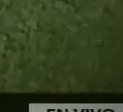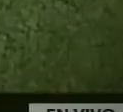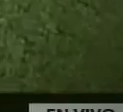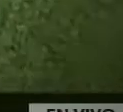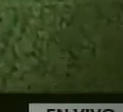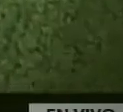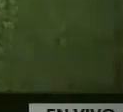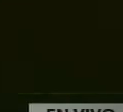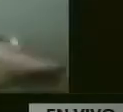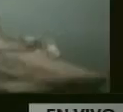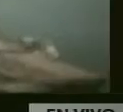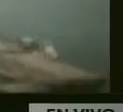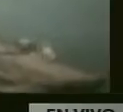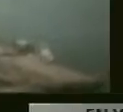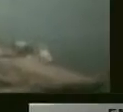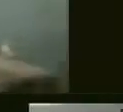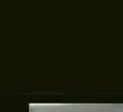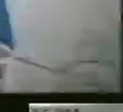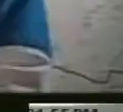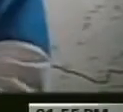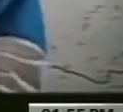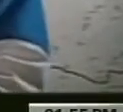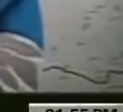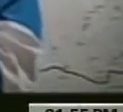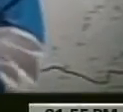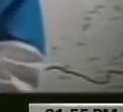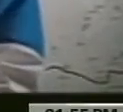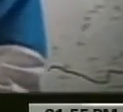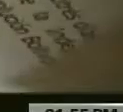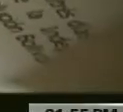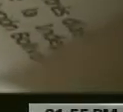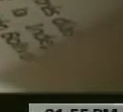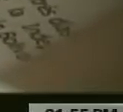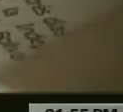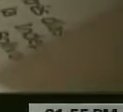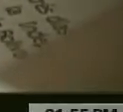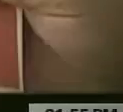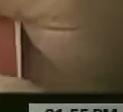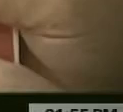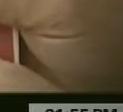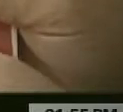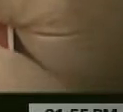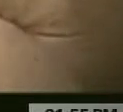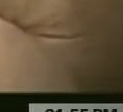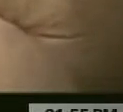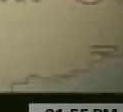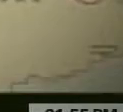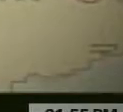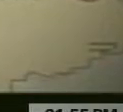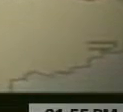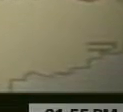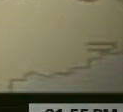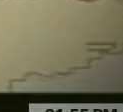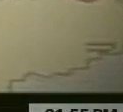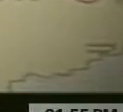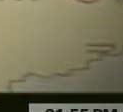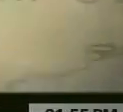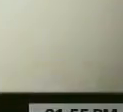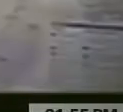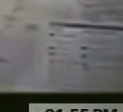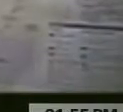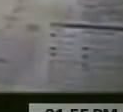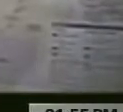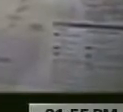Arco minero del Orinoco, una estrategia visionaria de nuestro comandante Chávez para engranar el uso de nuestros